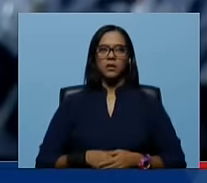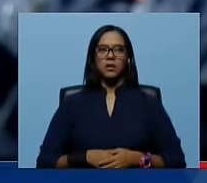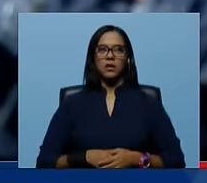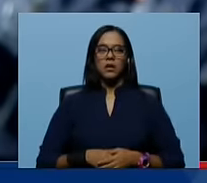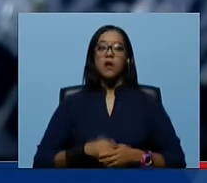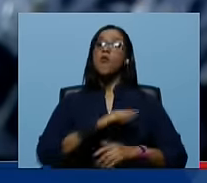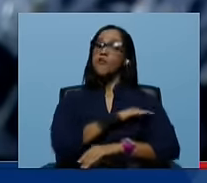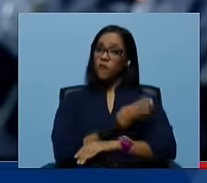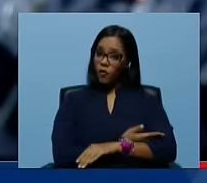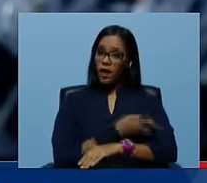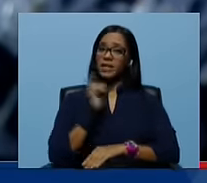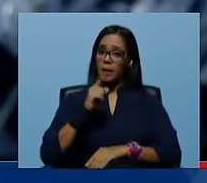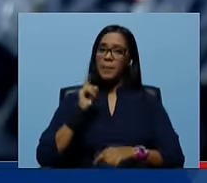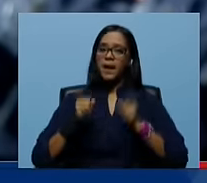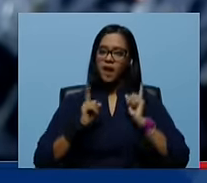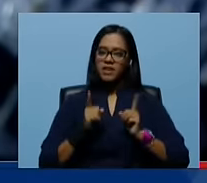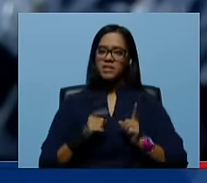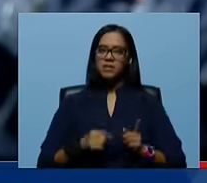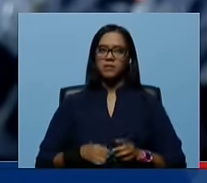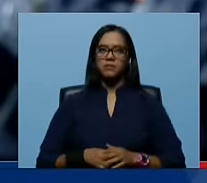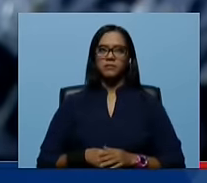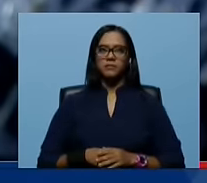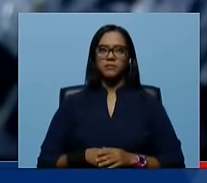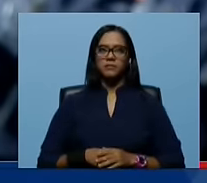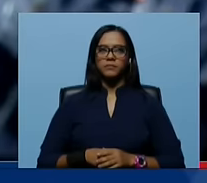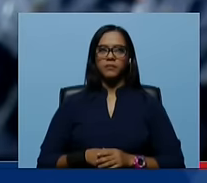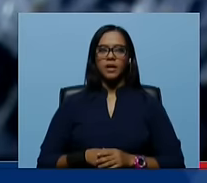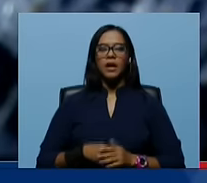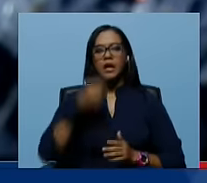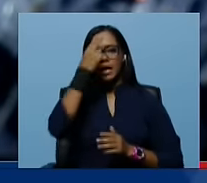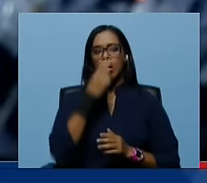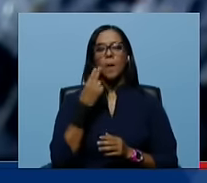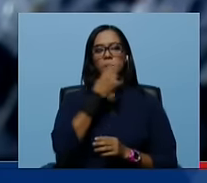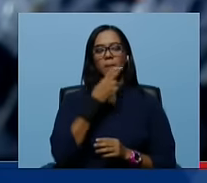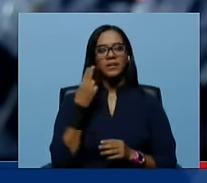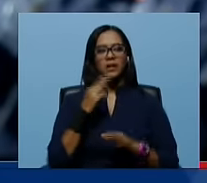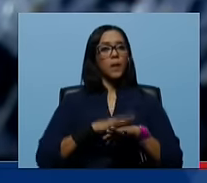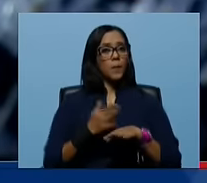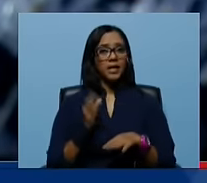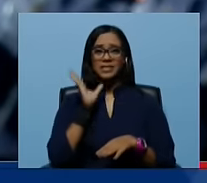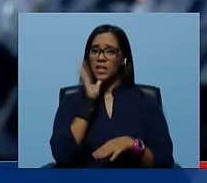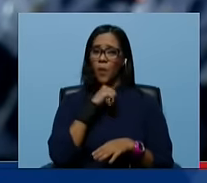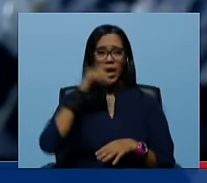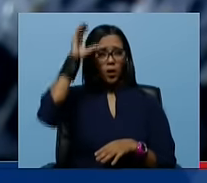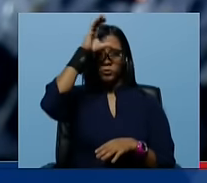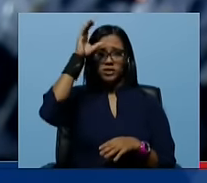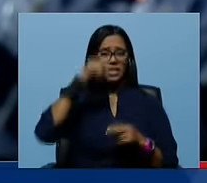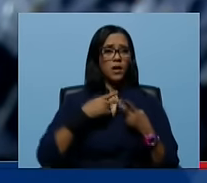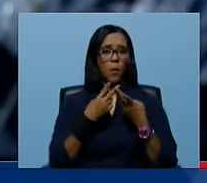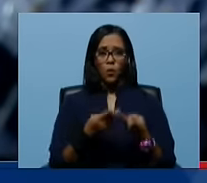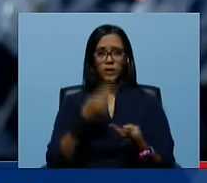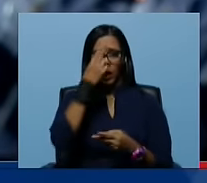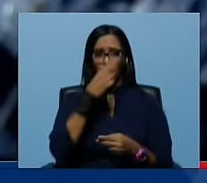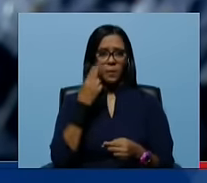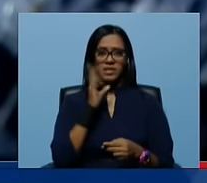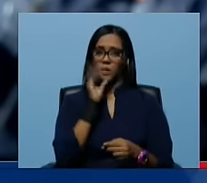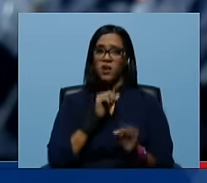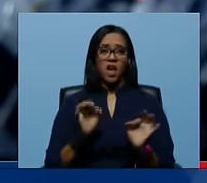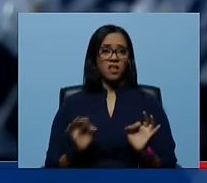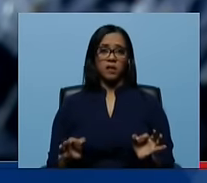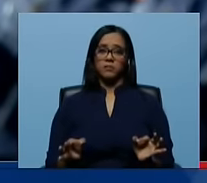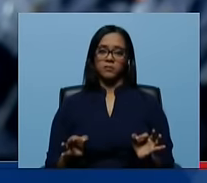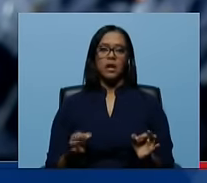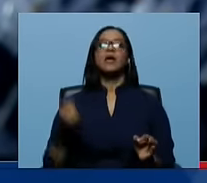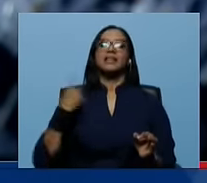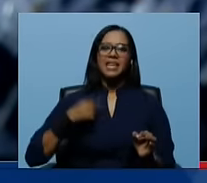severa también a veces, y comprometida, porque si no hay conciencia, voluntad y compromiso, no hay nada.